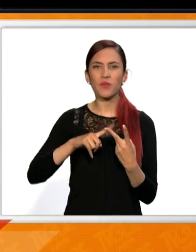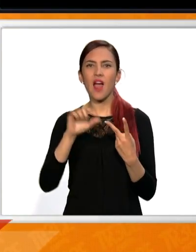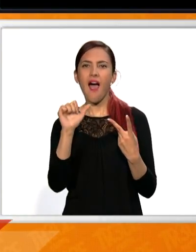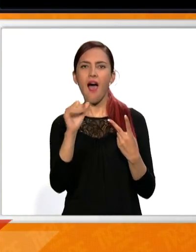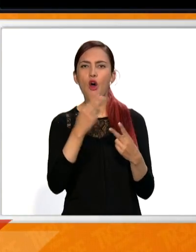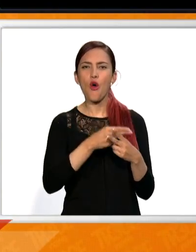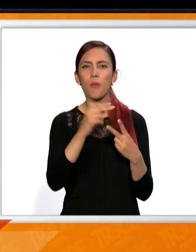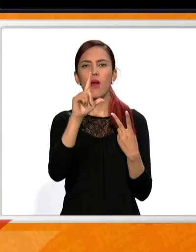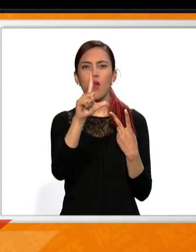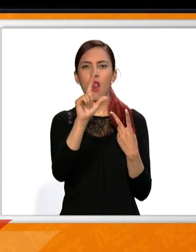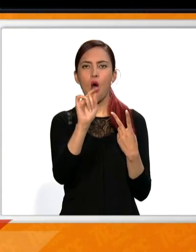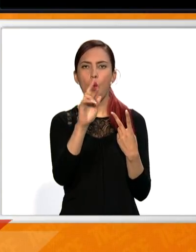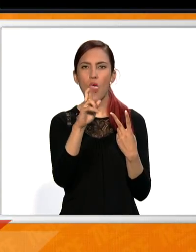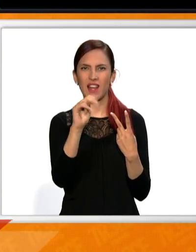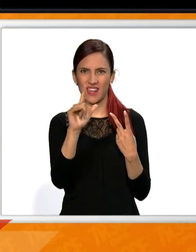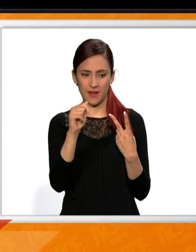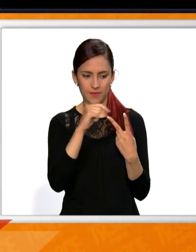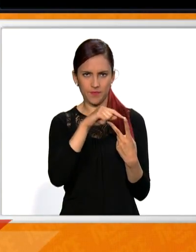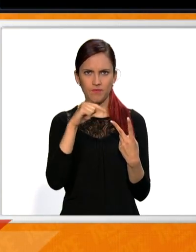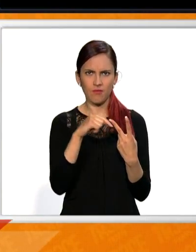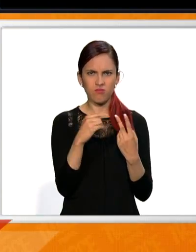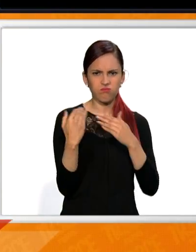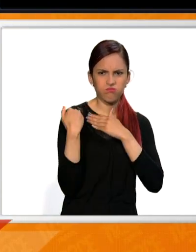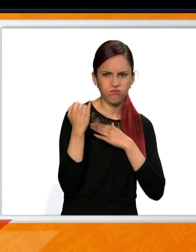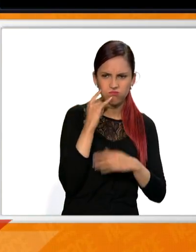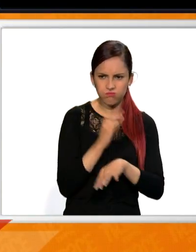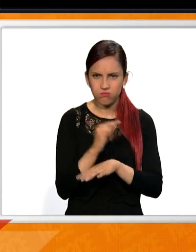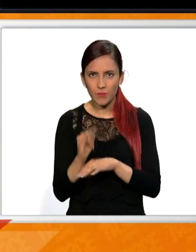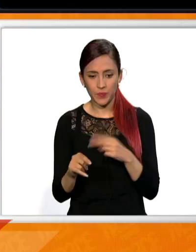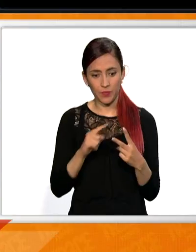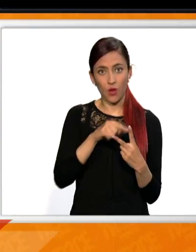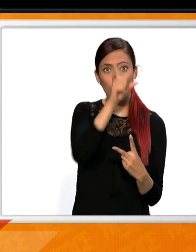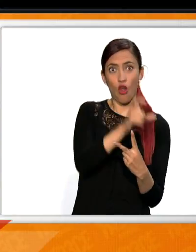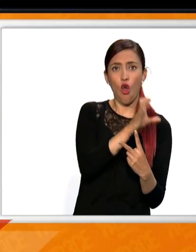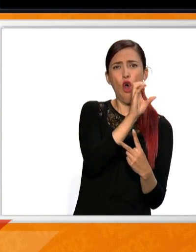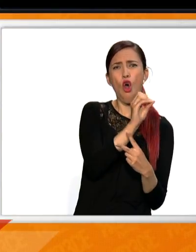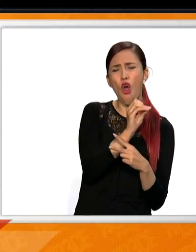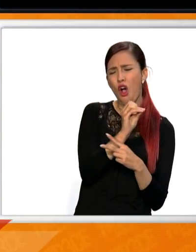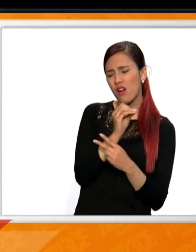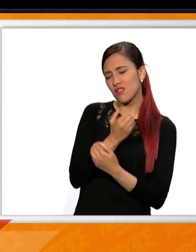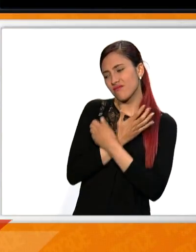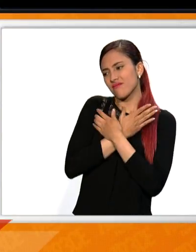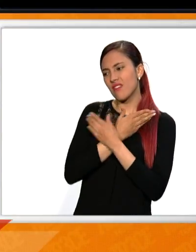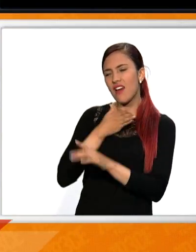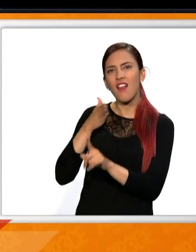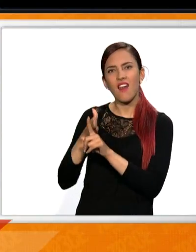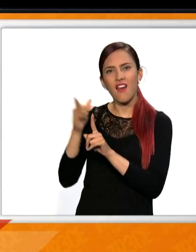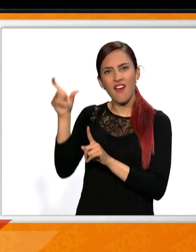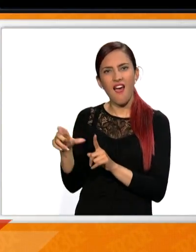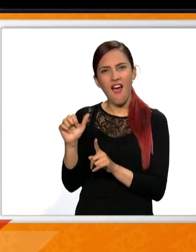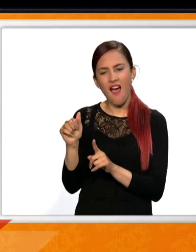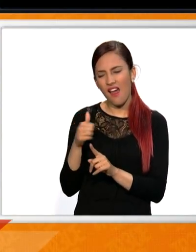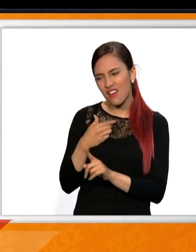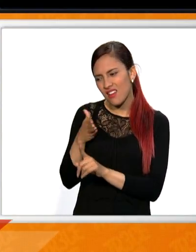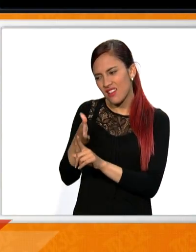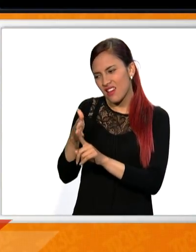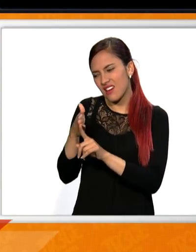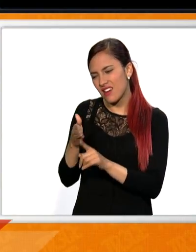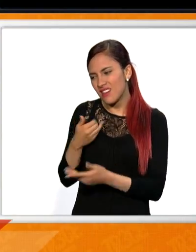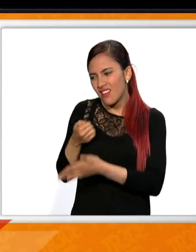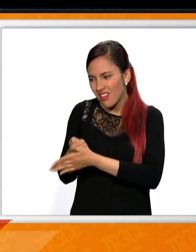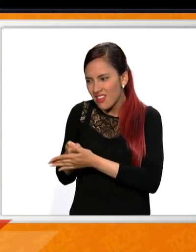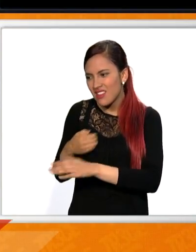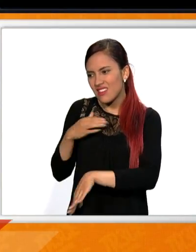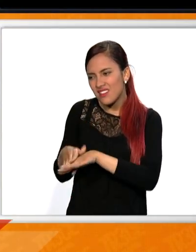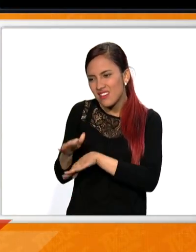mantener el orden en todo el universo. Valerian se enamora de ella y busca algo más que una relación profesional y la persigue